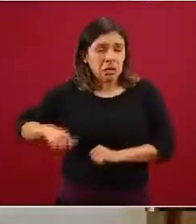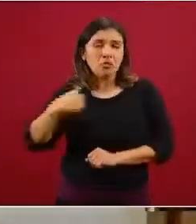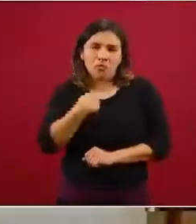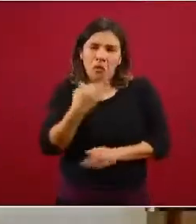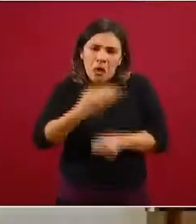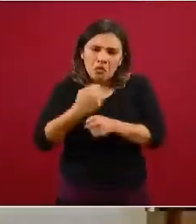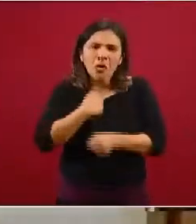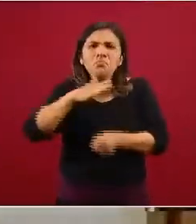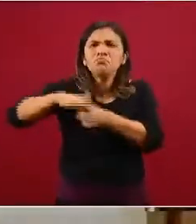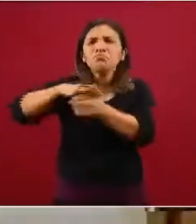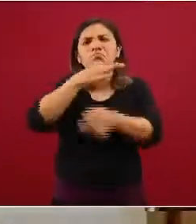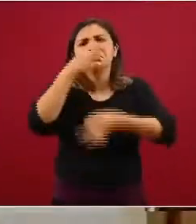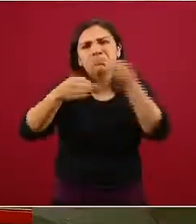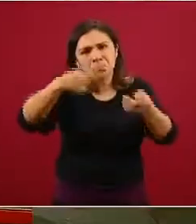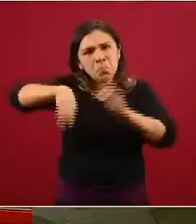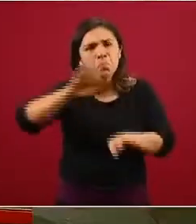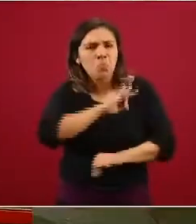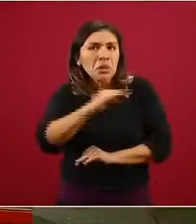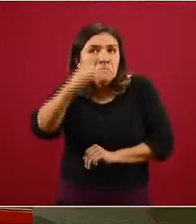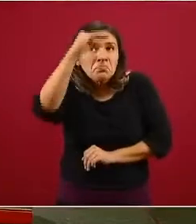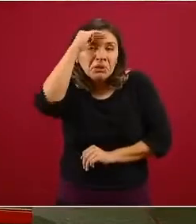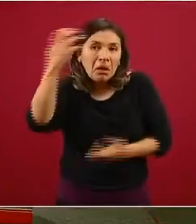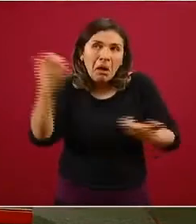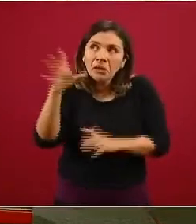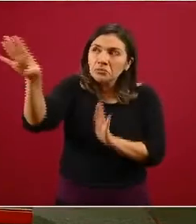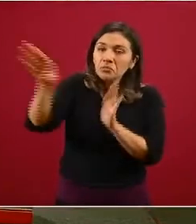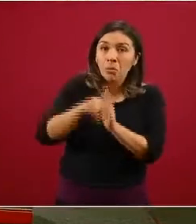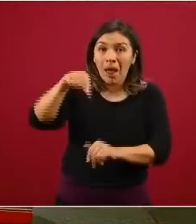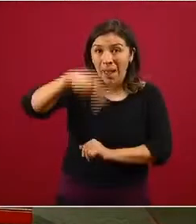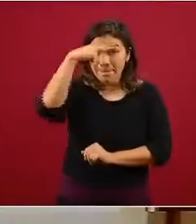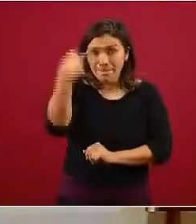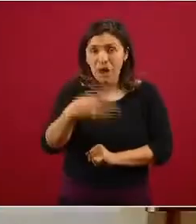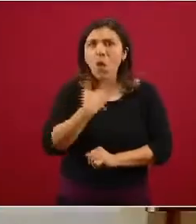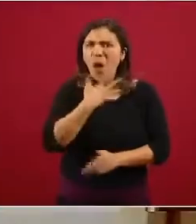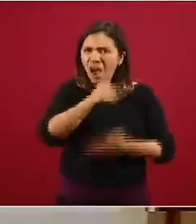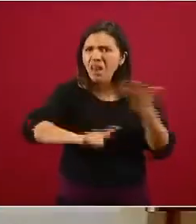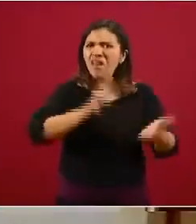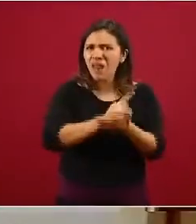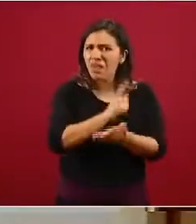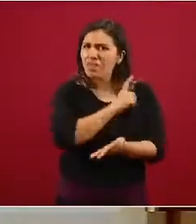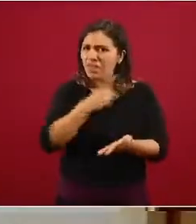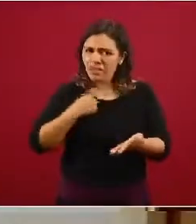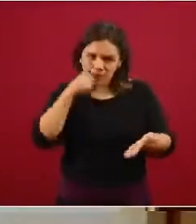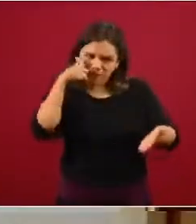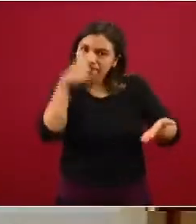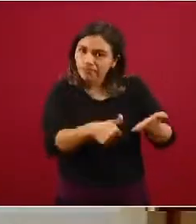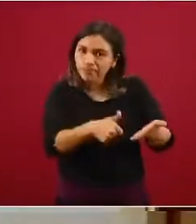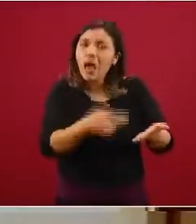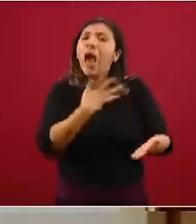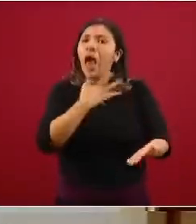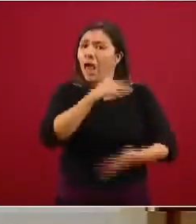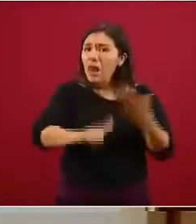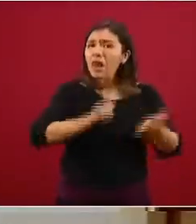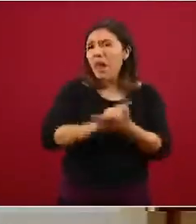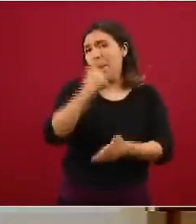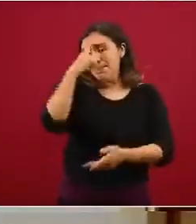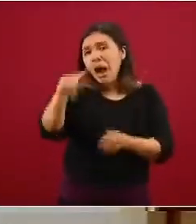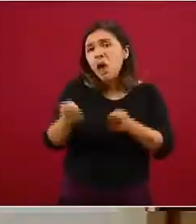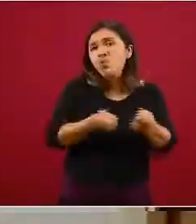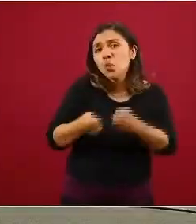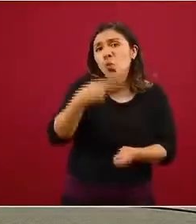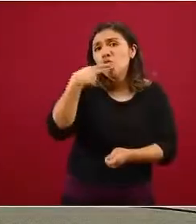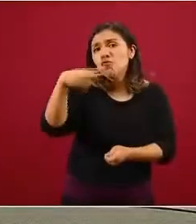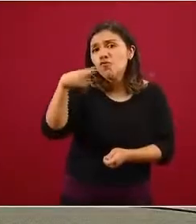sociedad también a que lo tome a consideración. En México tenemos leyes que deben de ser observadas y tenemos leyes para el control